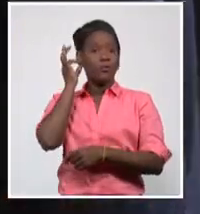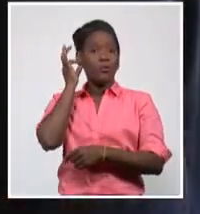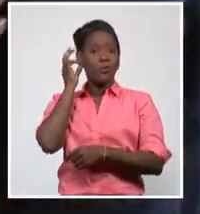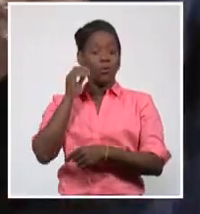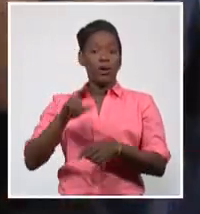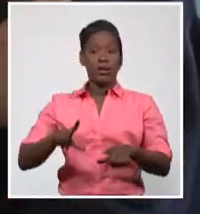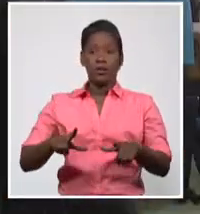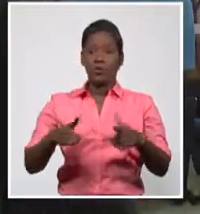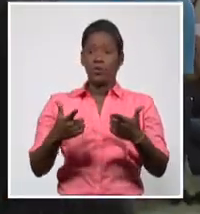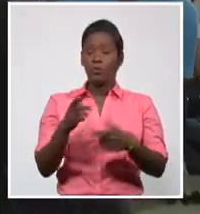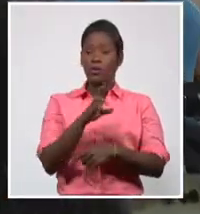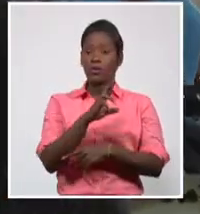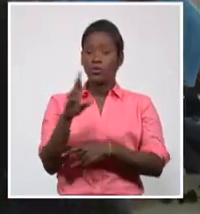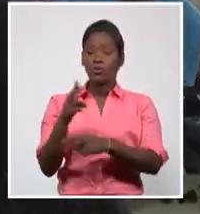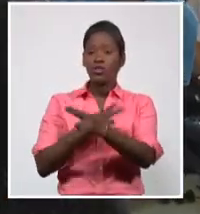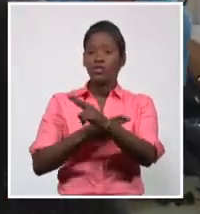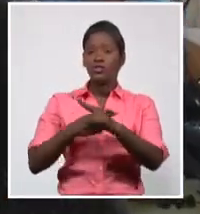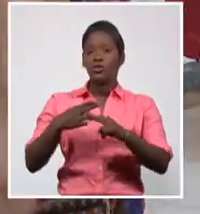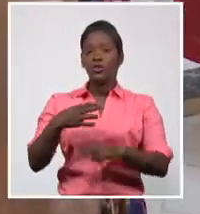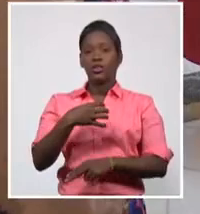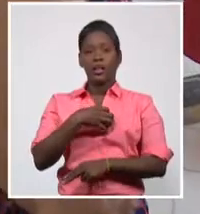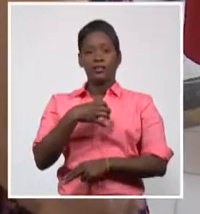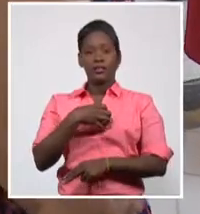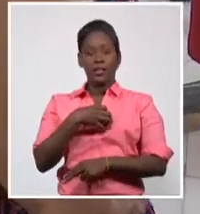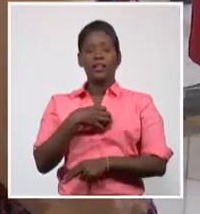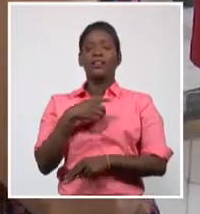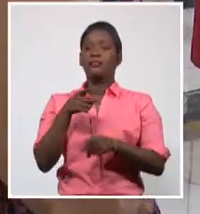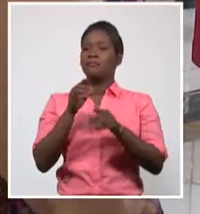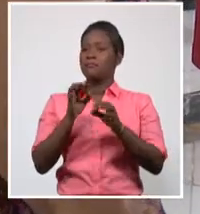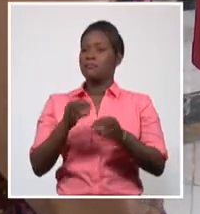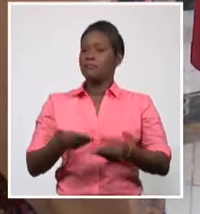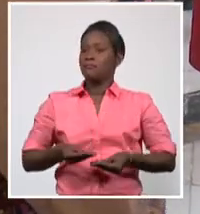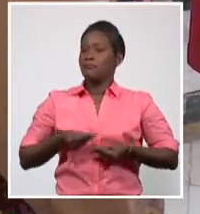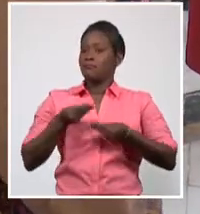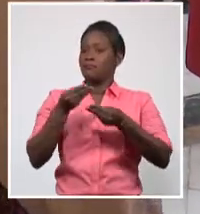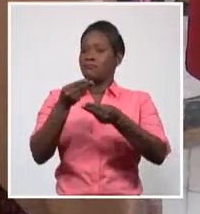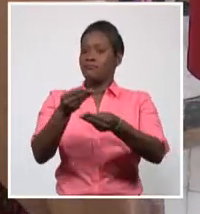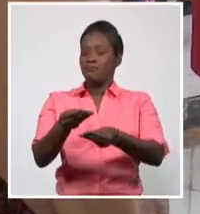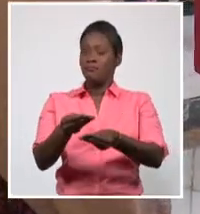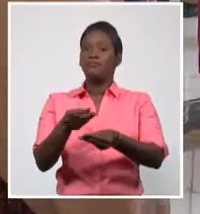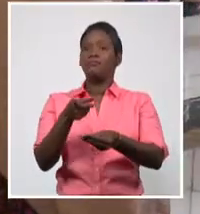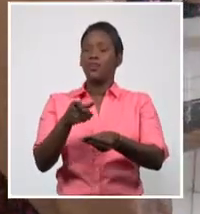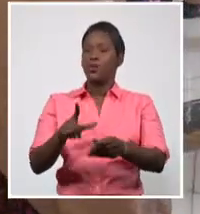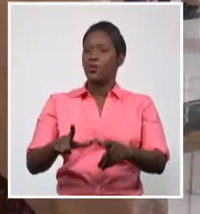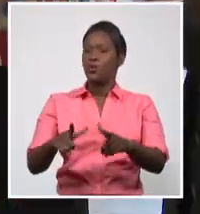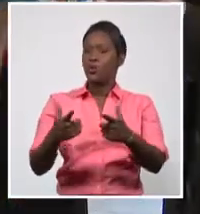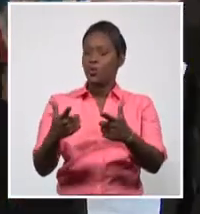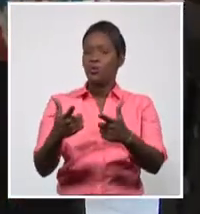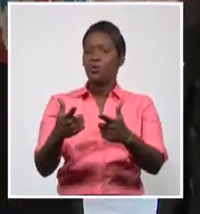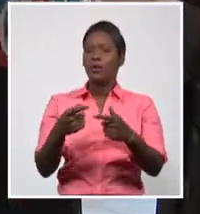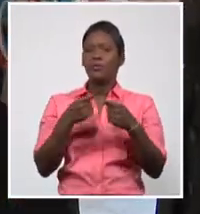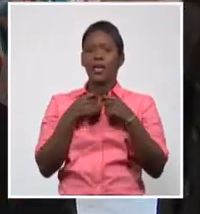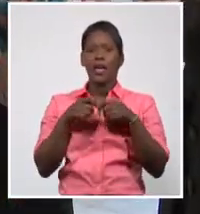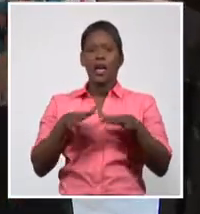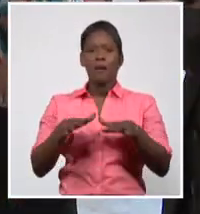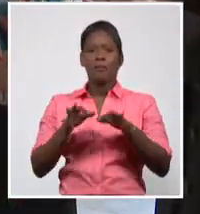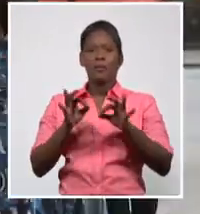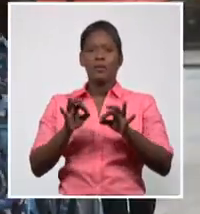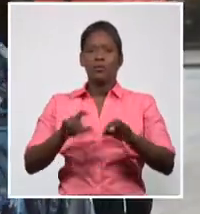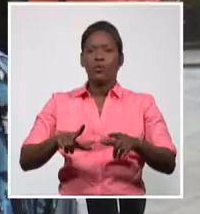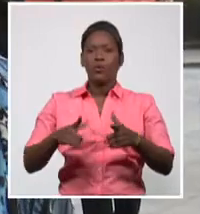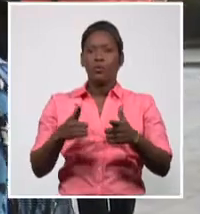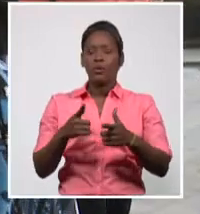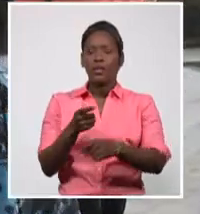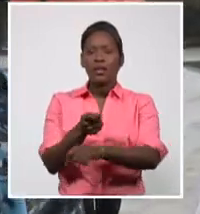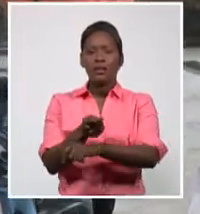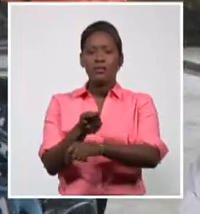política y revolucionaria, símbolos de consagración en las tareas de la organización y ejemplos en la formación de las nuevas generaciones.